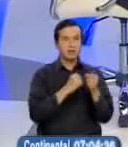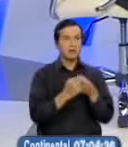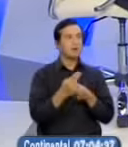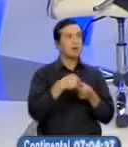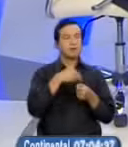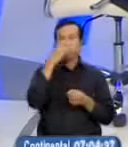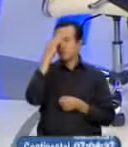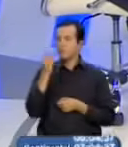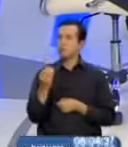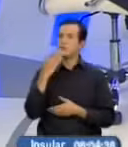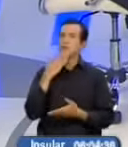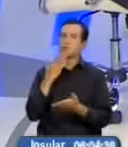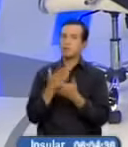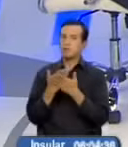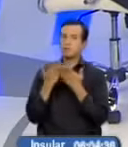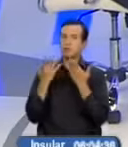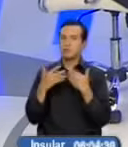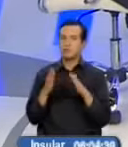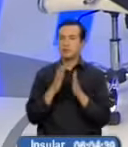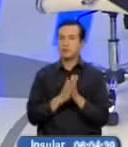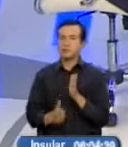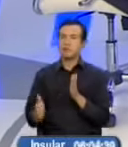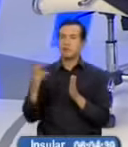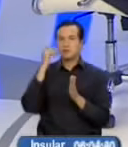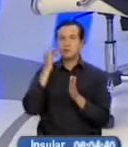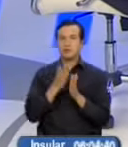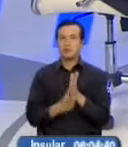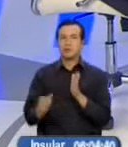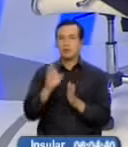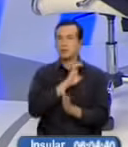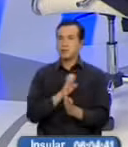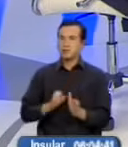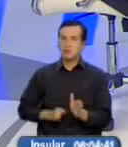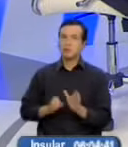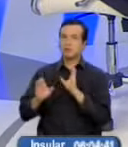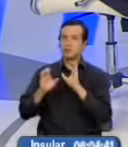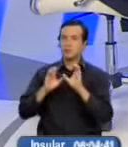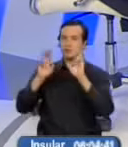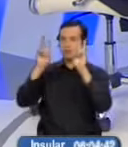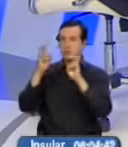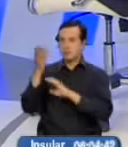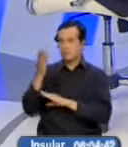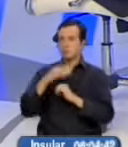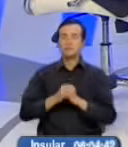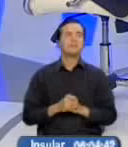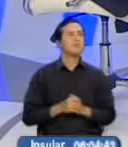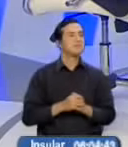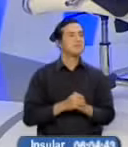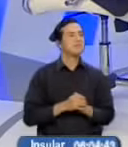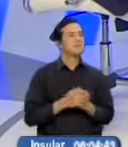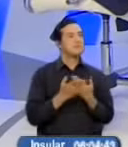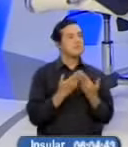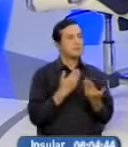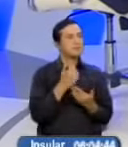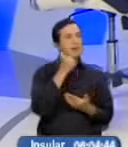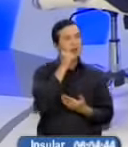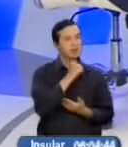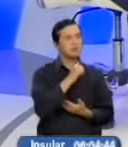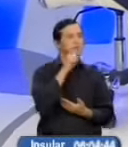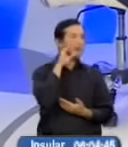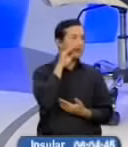días, sí, gracias. Vengo justo después de una fecha de Emelec, así que podemos conversar sobre eso. Sí, o sea, es una combinación de azul y negro,